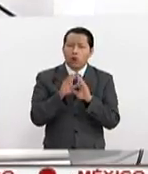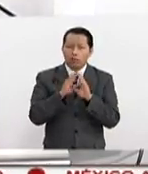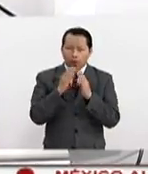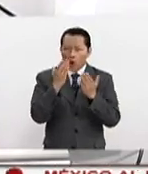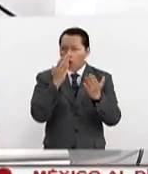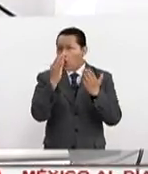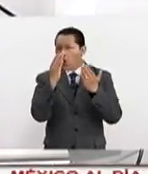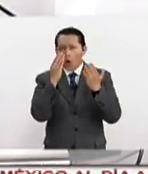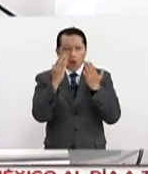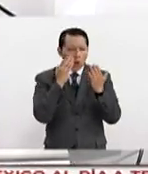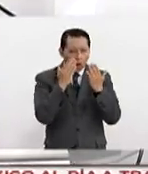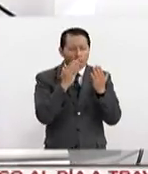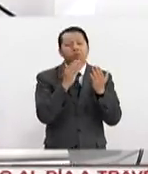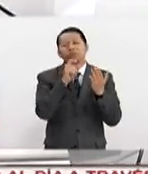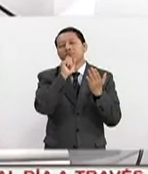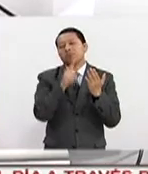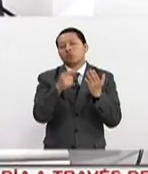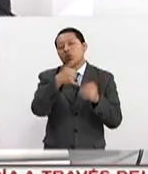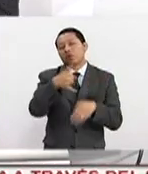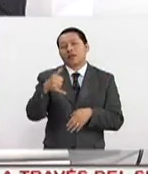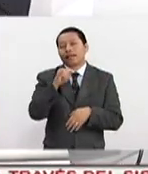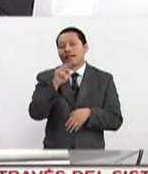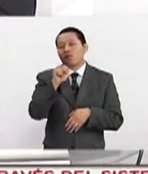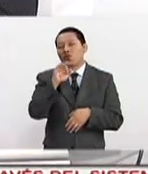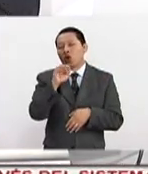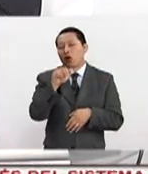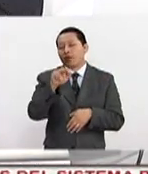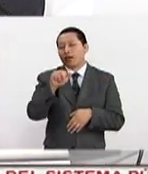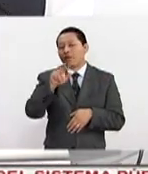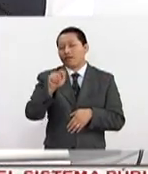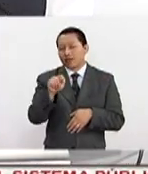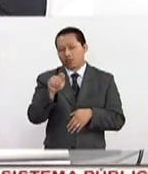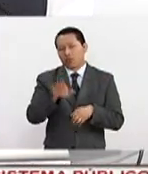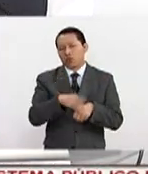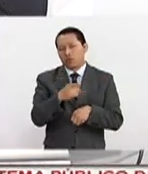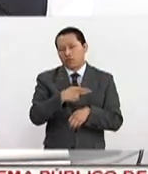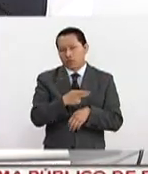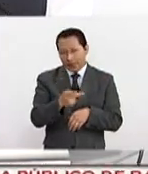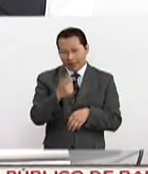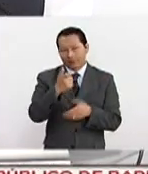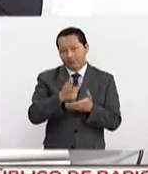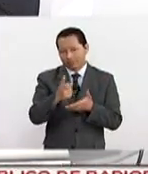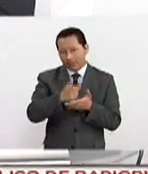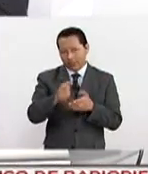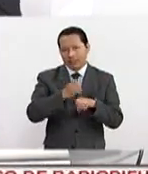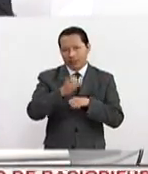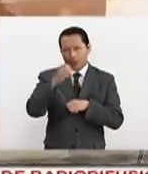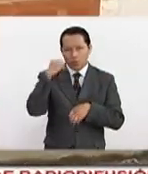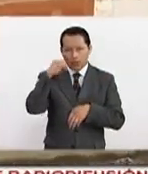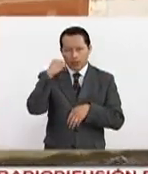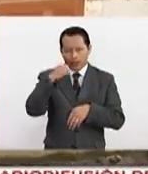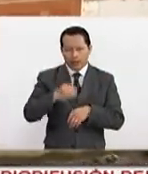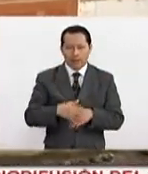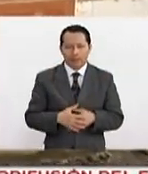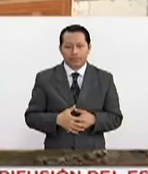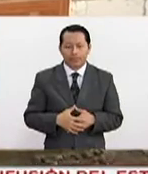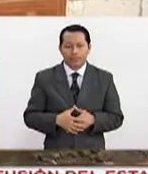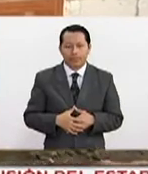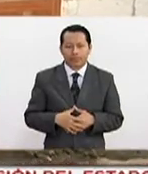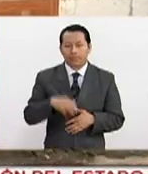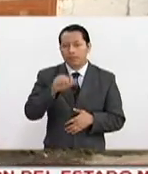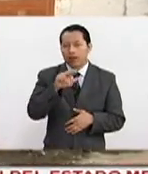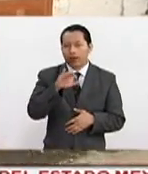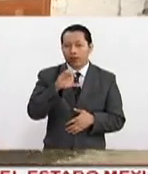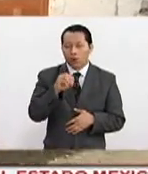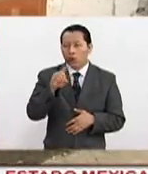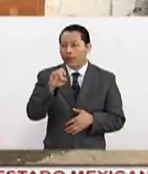parámetros los montos vigentes del Infonavit de acuerdo a la pobreza salarial del estado de Oaxaca. Mario